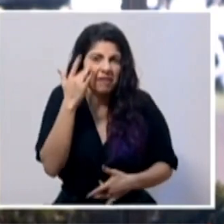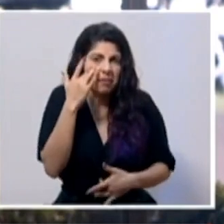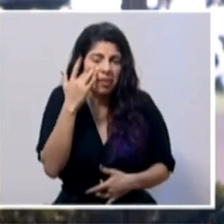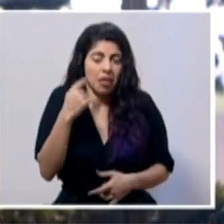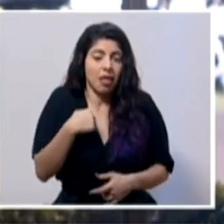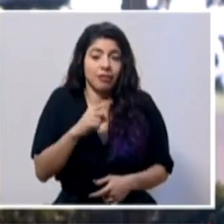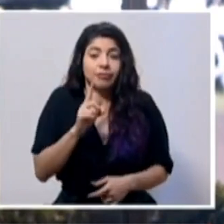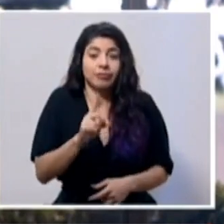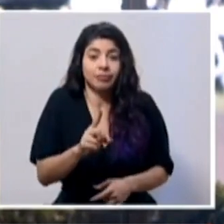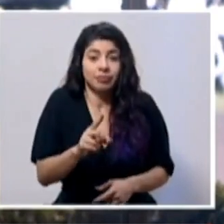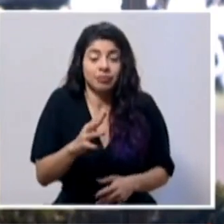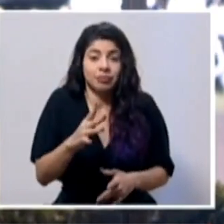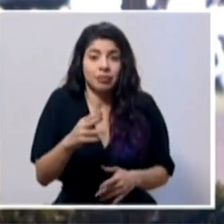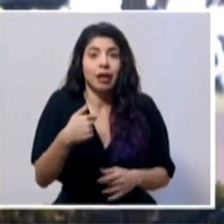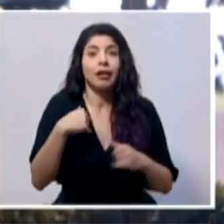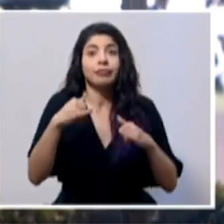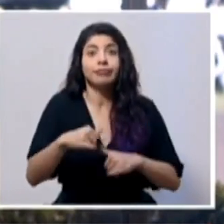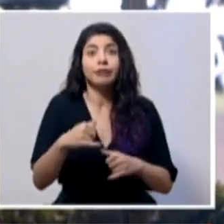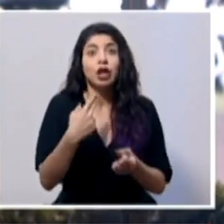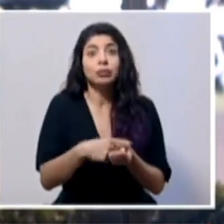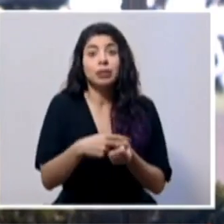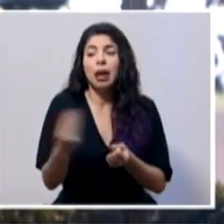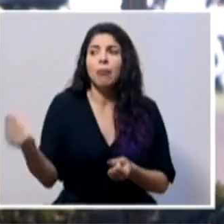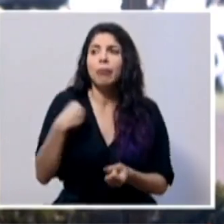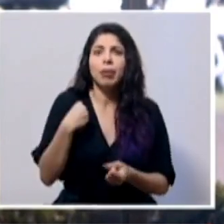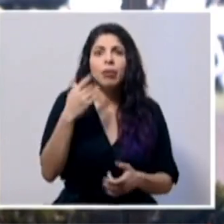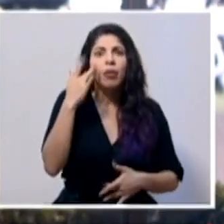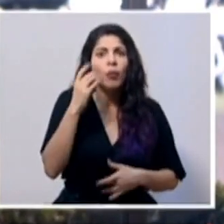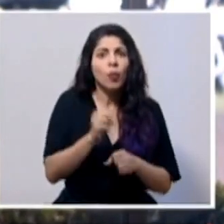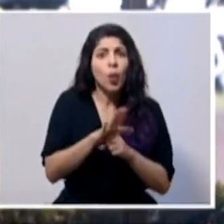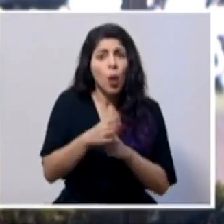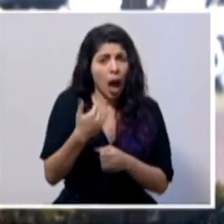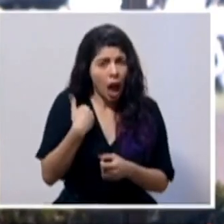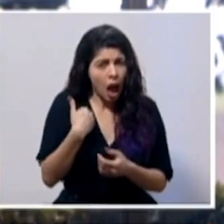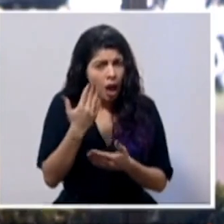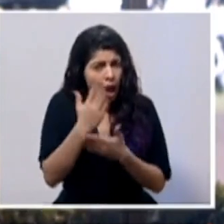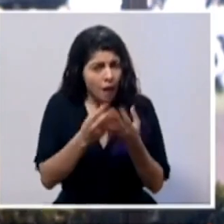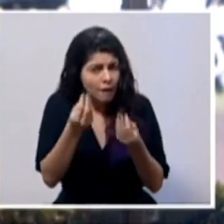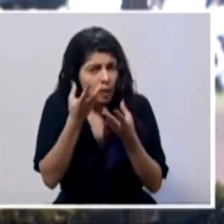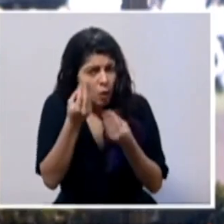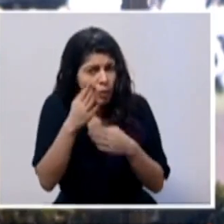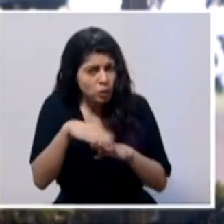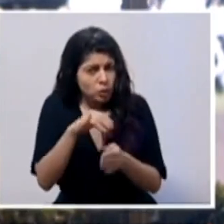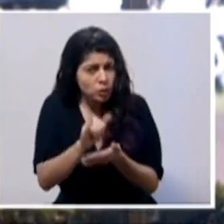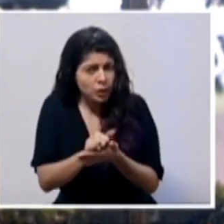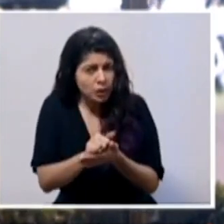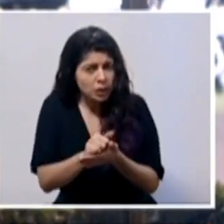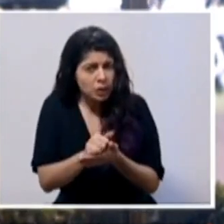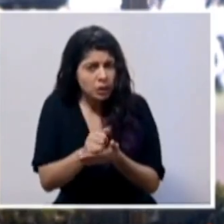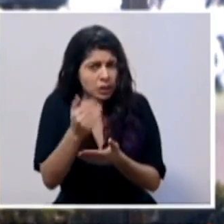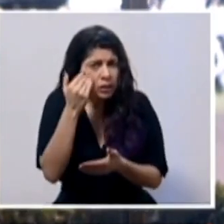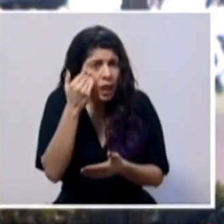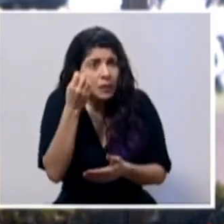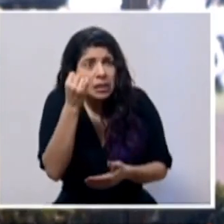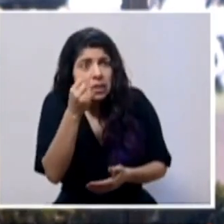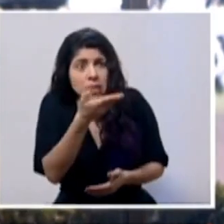aparte, y se terminen contagiando por COVID. Queríamos saber si hay datos sobre esto, si se sabe cuántos pacientes.